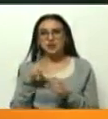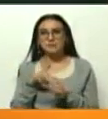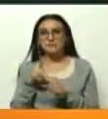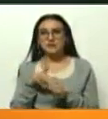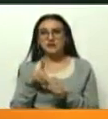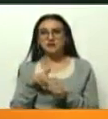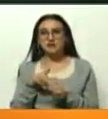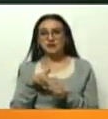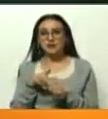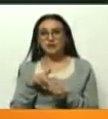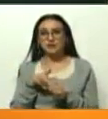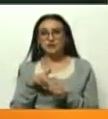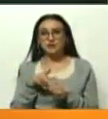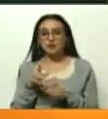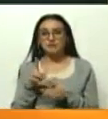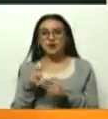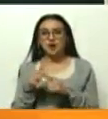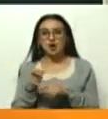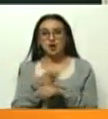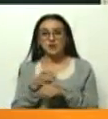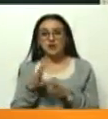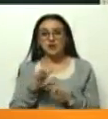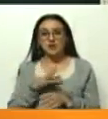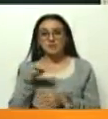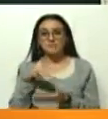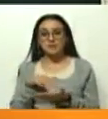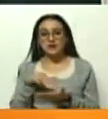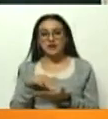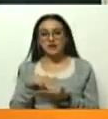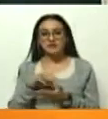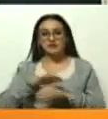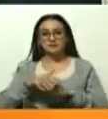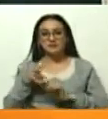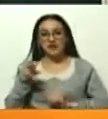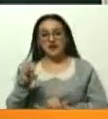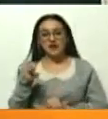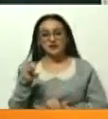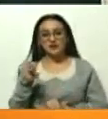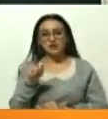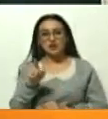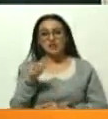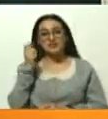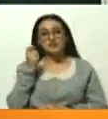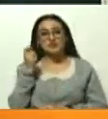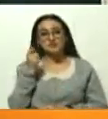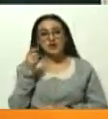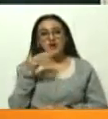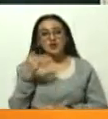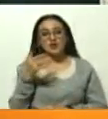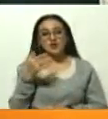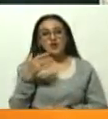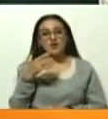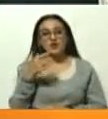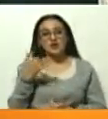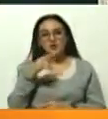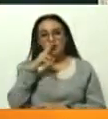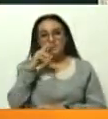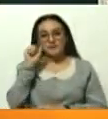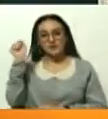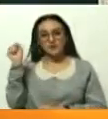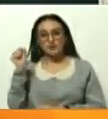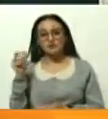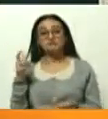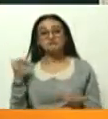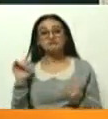El Aissami, el gobernador de Miranda Héctor Rodríguez, el diputado Nicolás Maduro Guerra y mi persona, sostuvimos esta